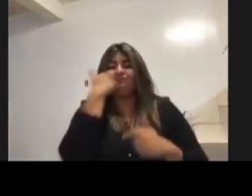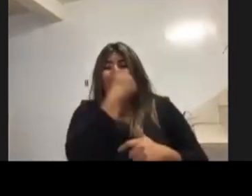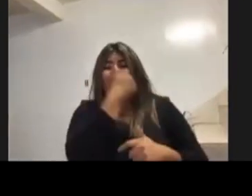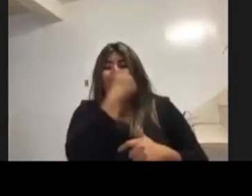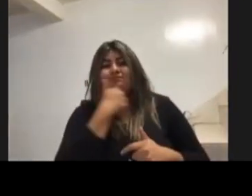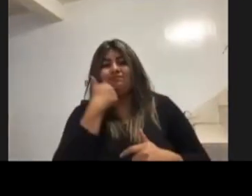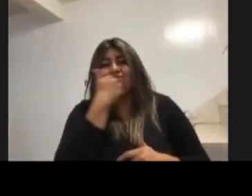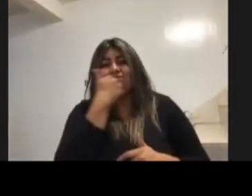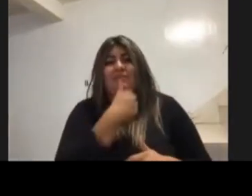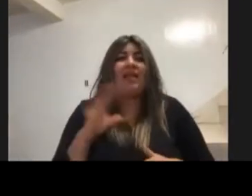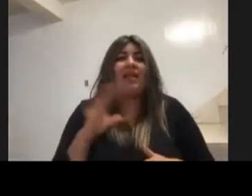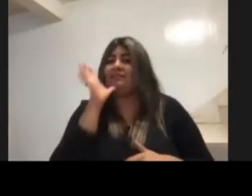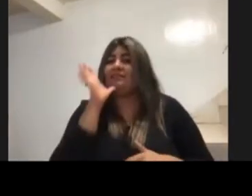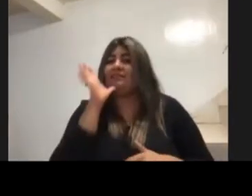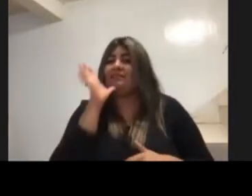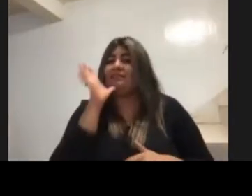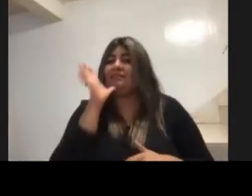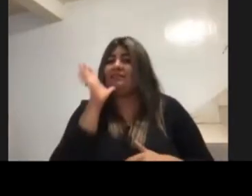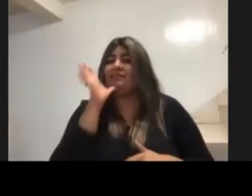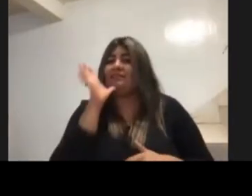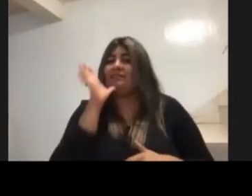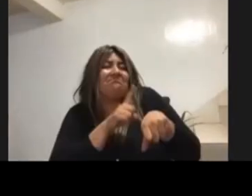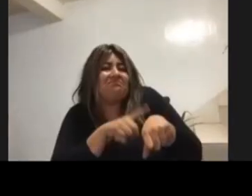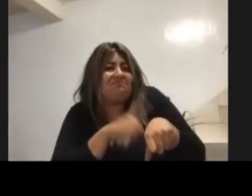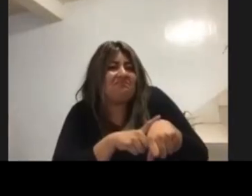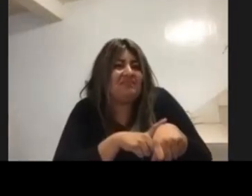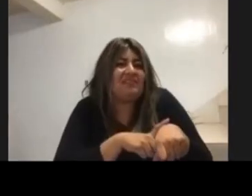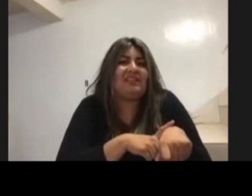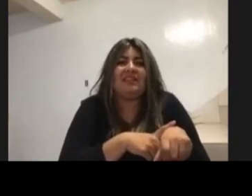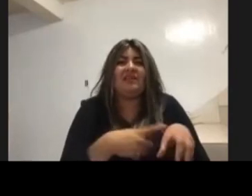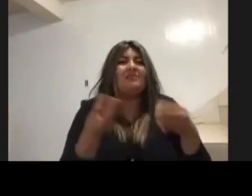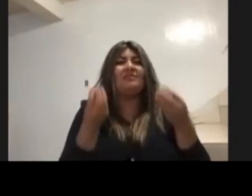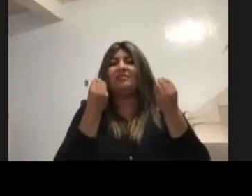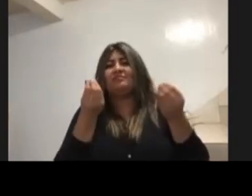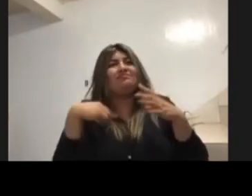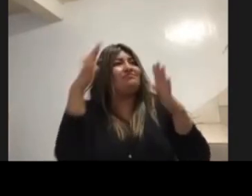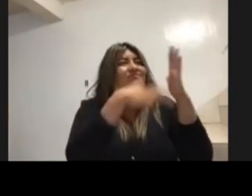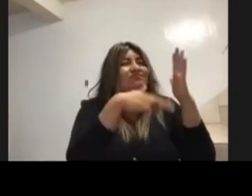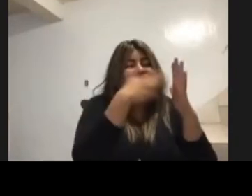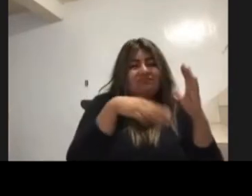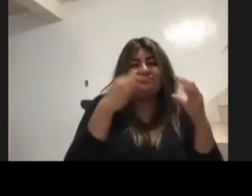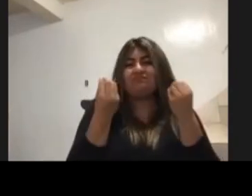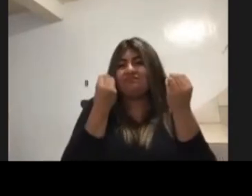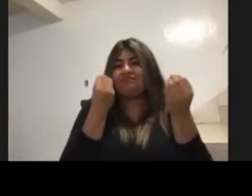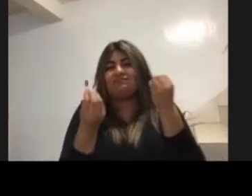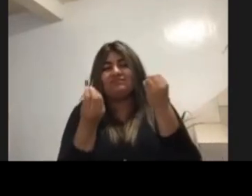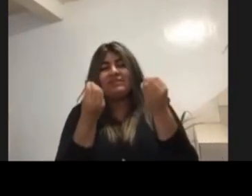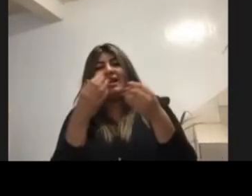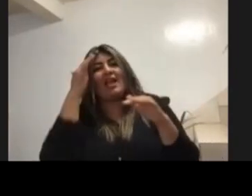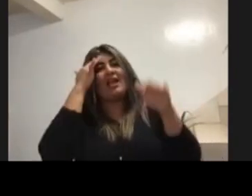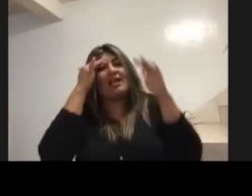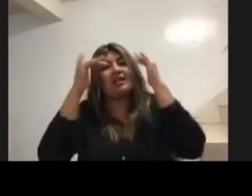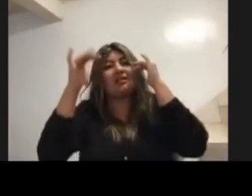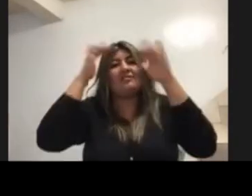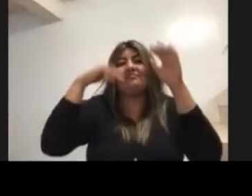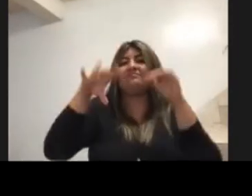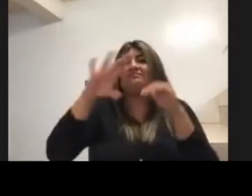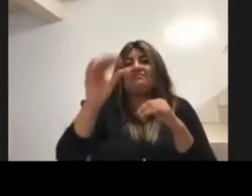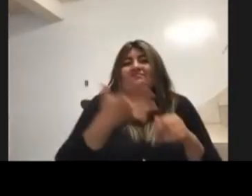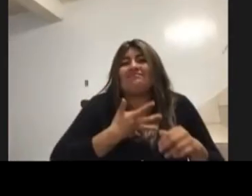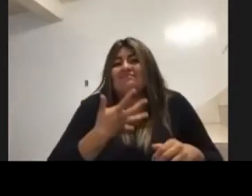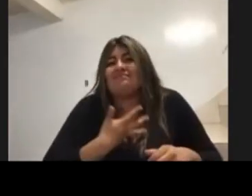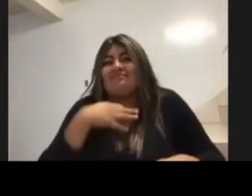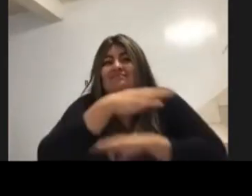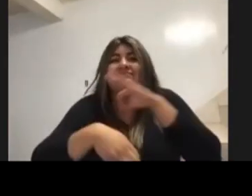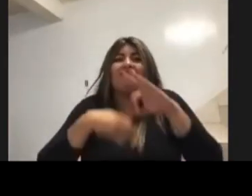el tiempo. Y aunque tome muchas capacitaciones y demás, no va a tener las herramientas necesarias para poder llegar